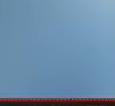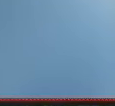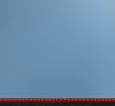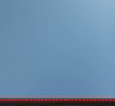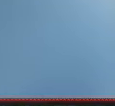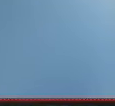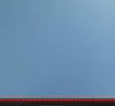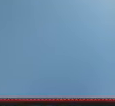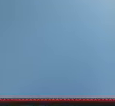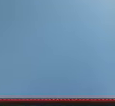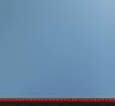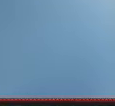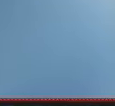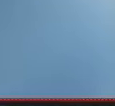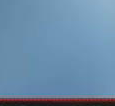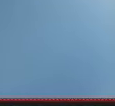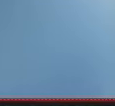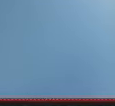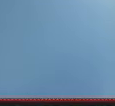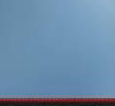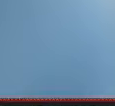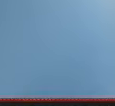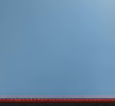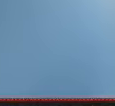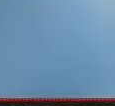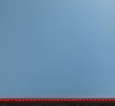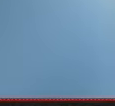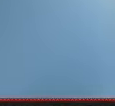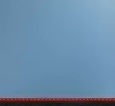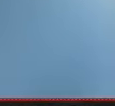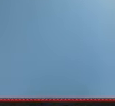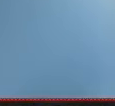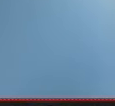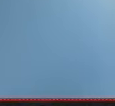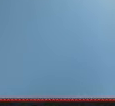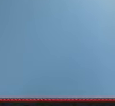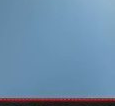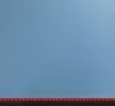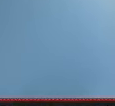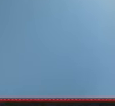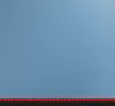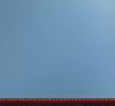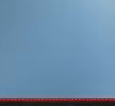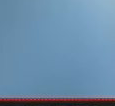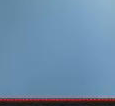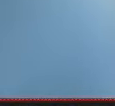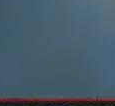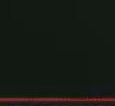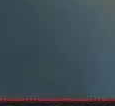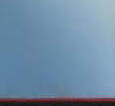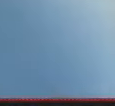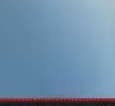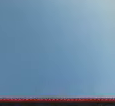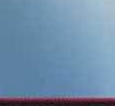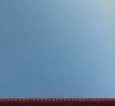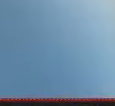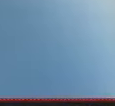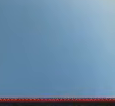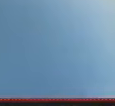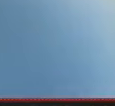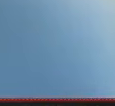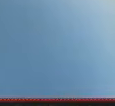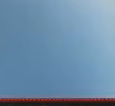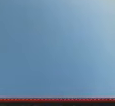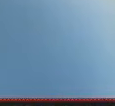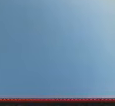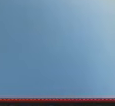y a decir en el tiempo previsto ir conformando el equipo que necesitábamos de 20 personas. El plan